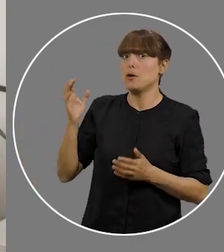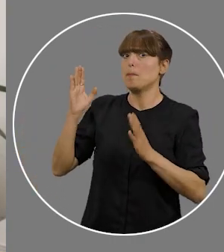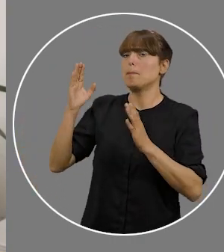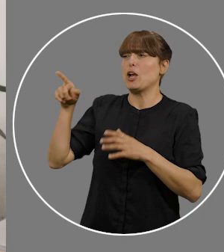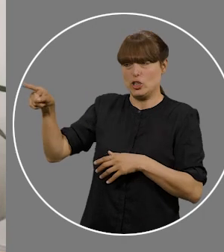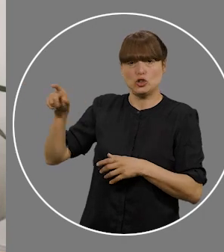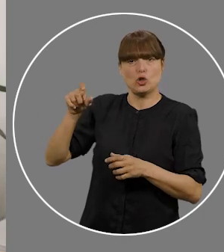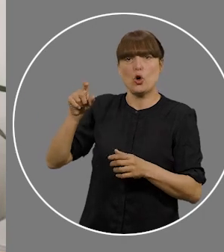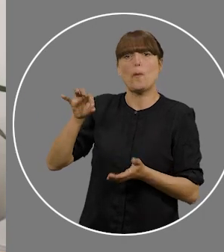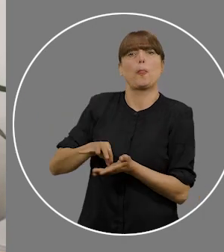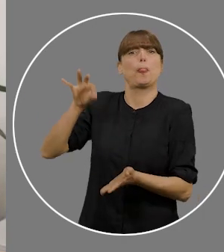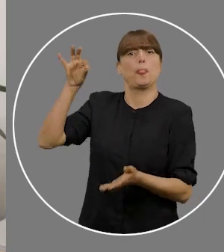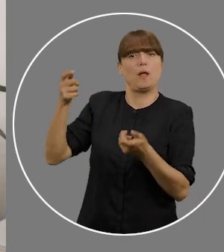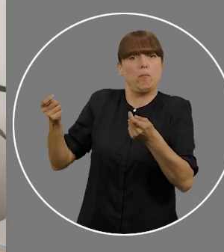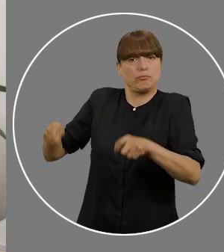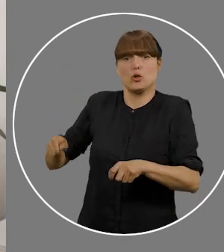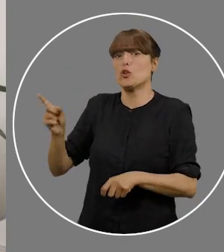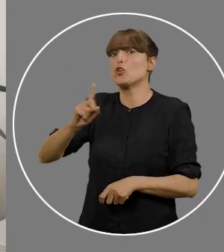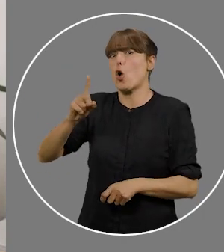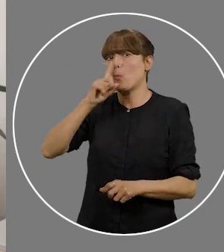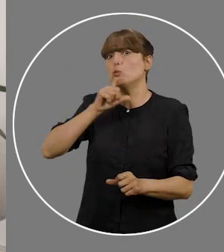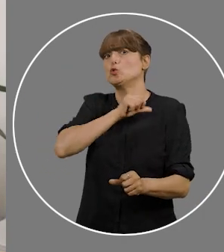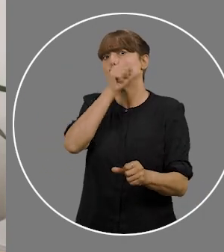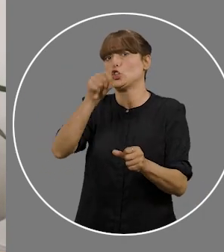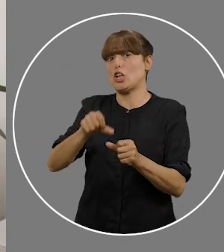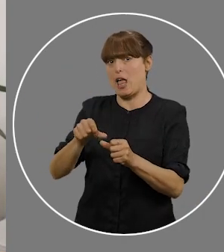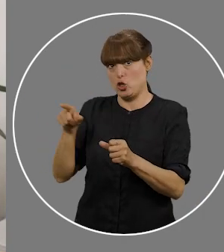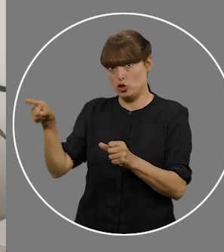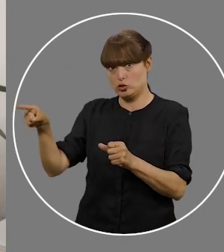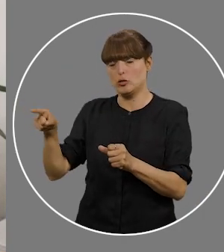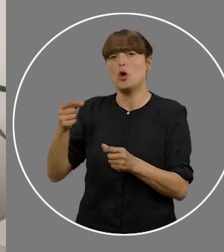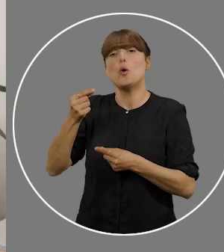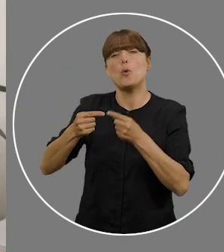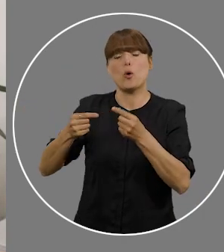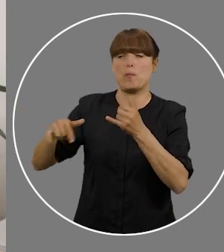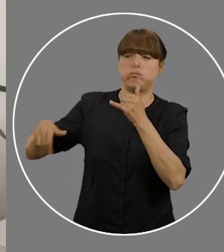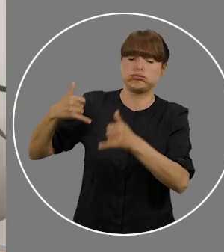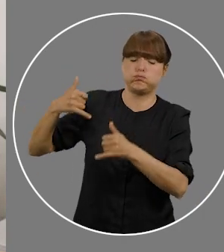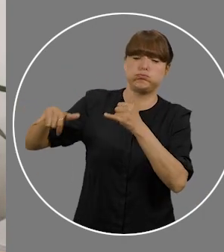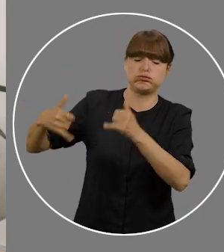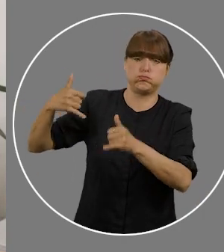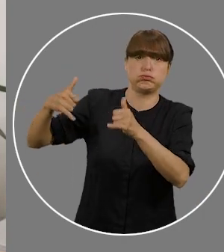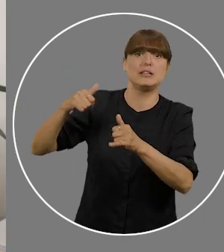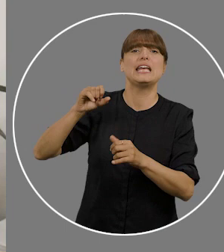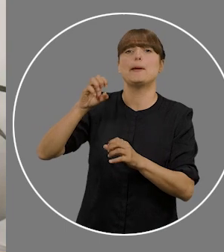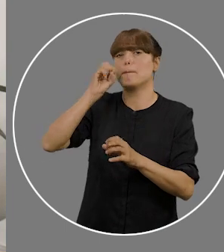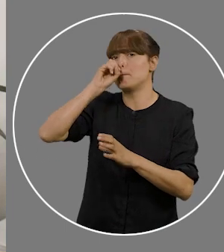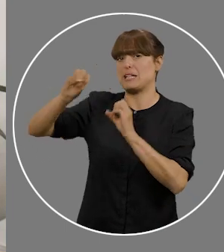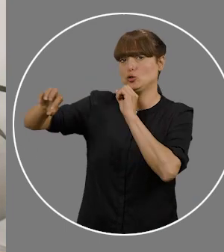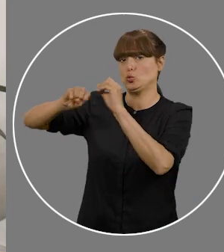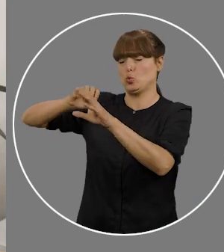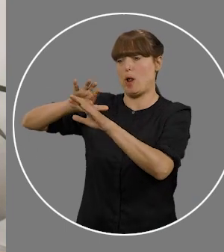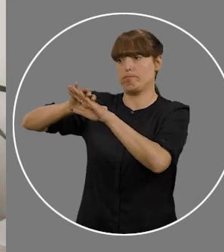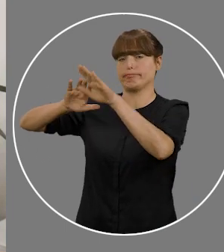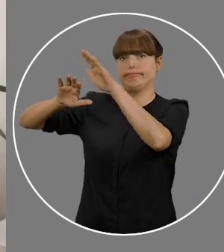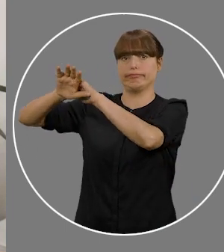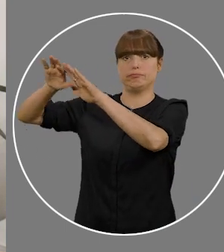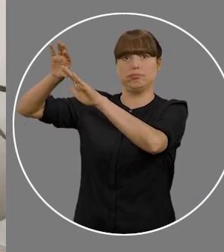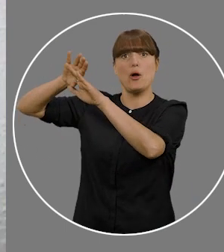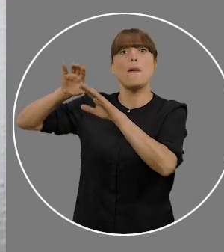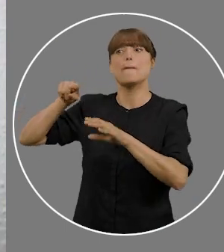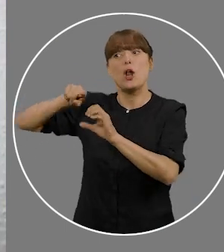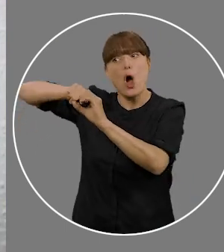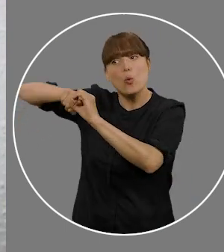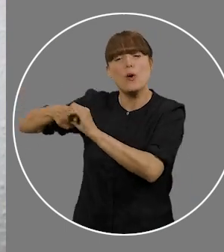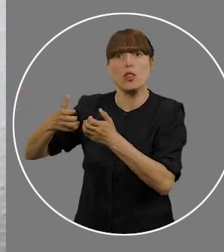porque eso duró mucho tiempo. Luego allí fueron echando escombrerías y cosas, se fue llenando, pero los agujeros duró mucho